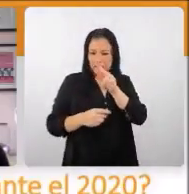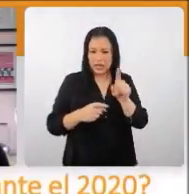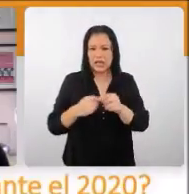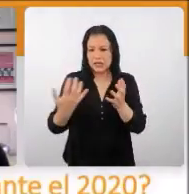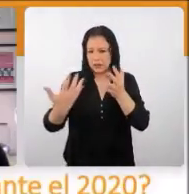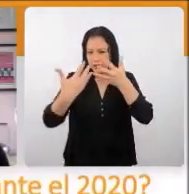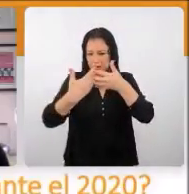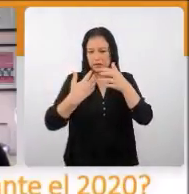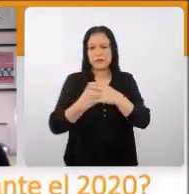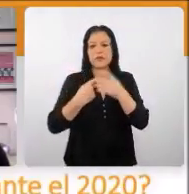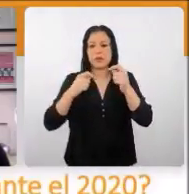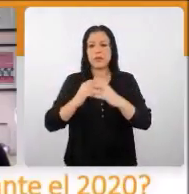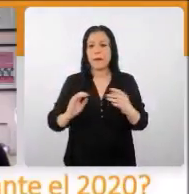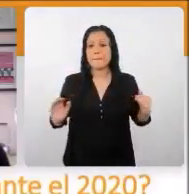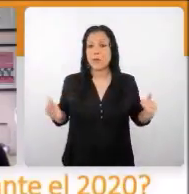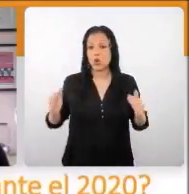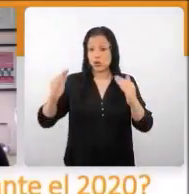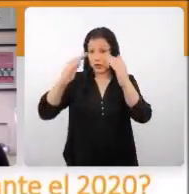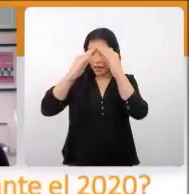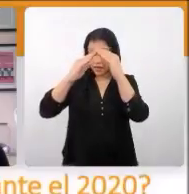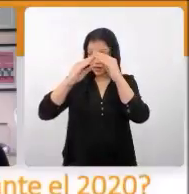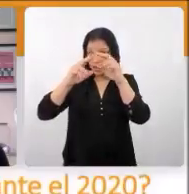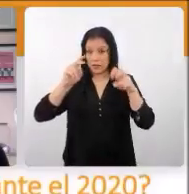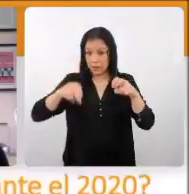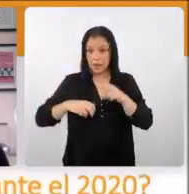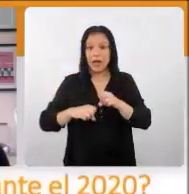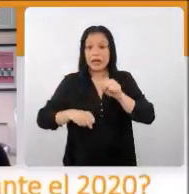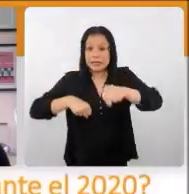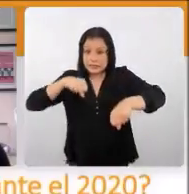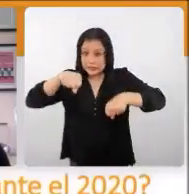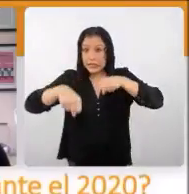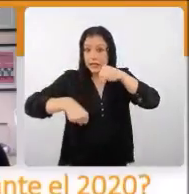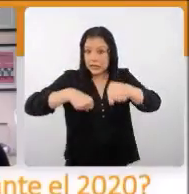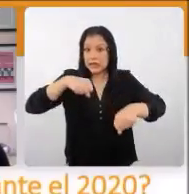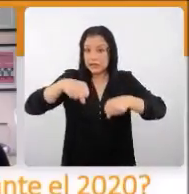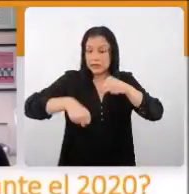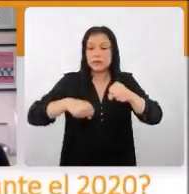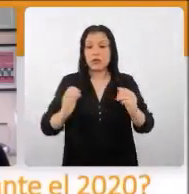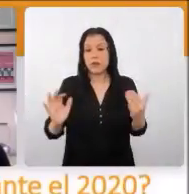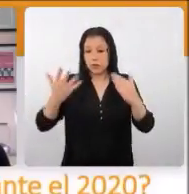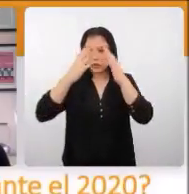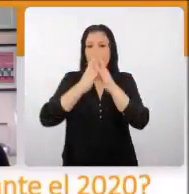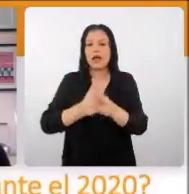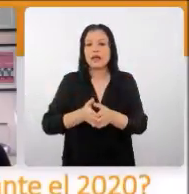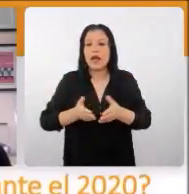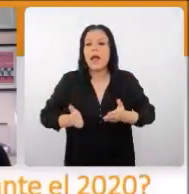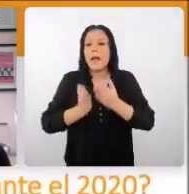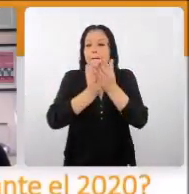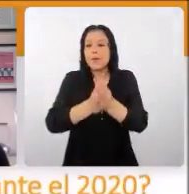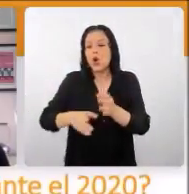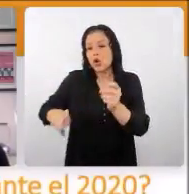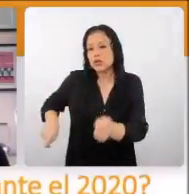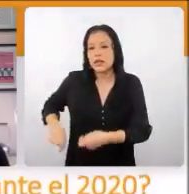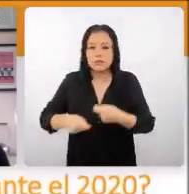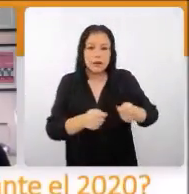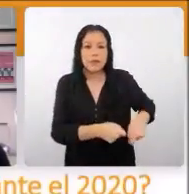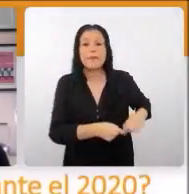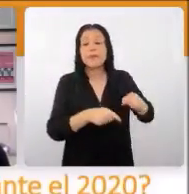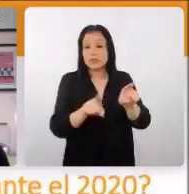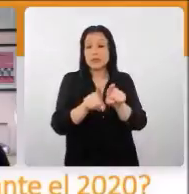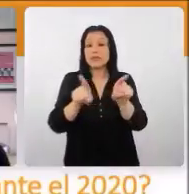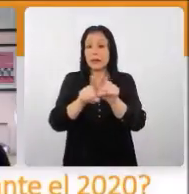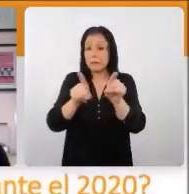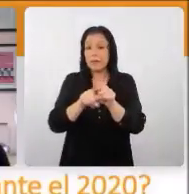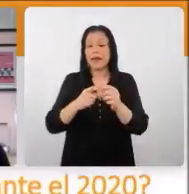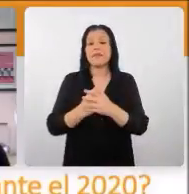al turismo de montaña, ¿sí? Ciclismo de montaña, los que son paseo en bote. También podemos hablar incluso aquí de